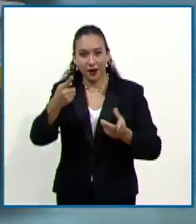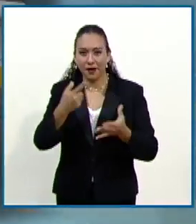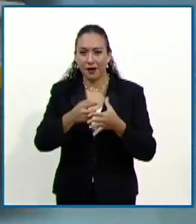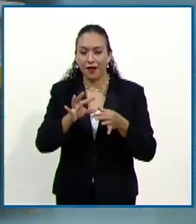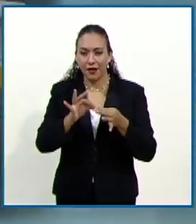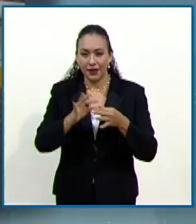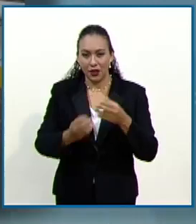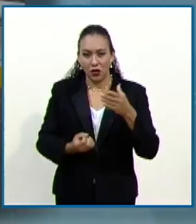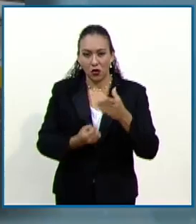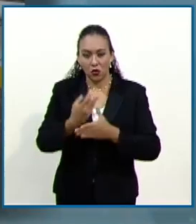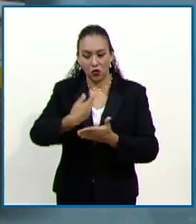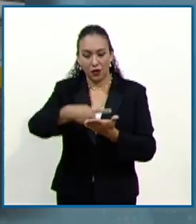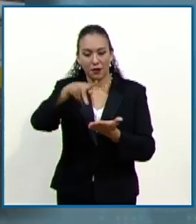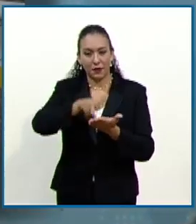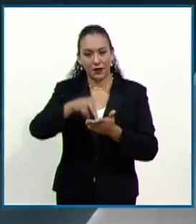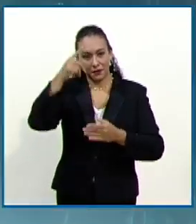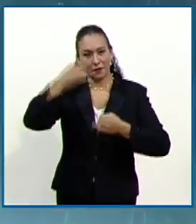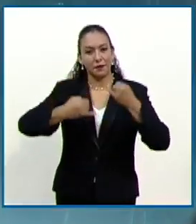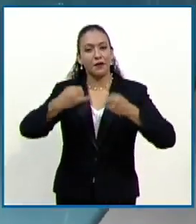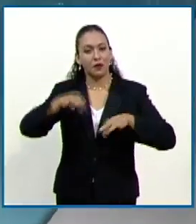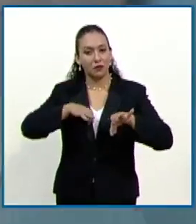de esta nueva plaza jurisdiccional.